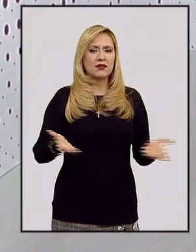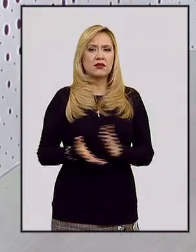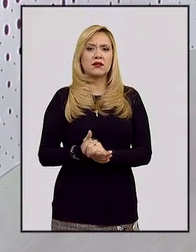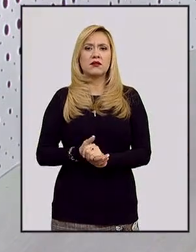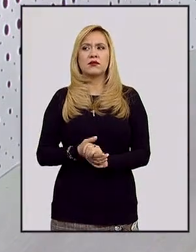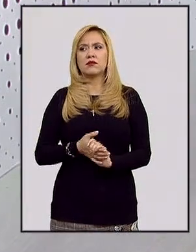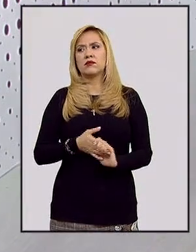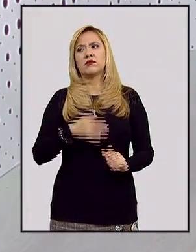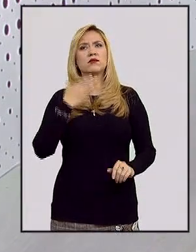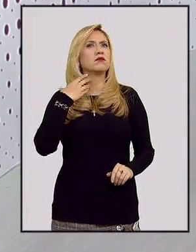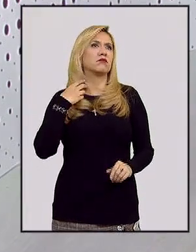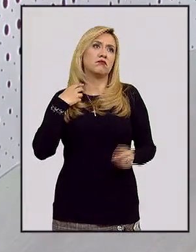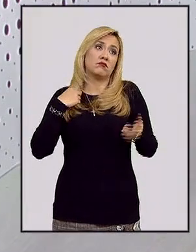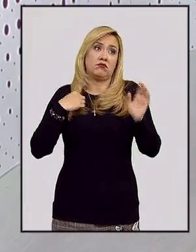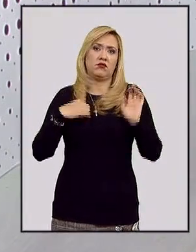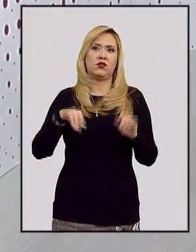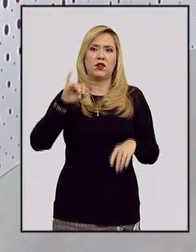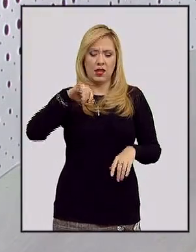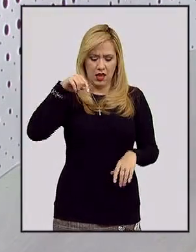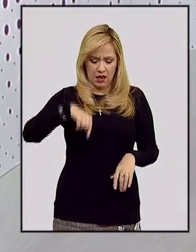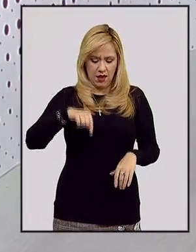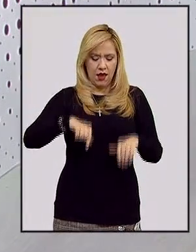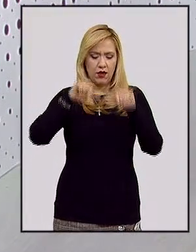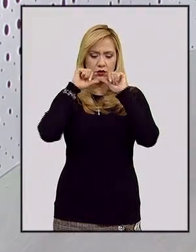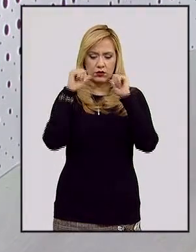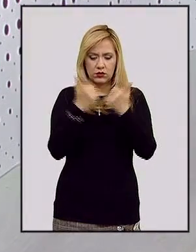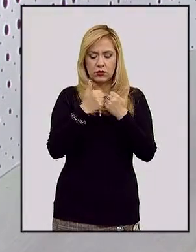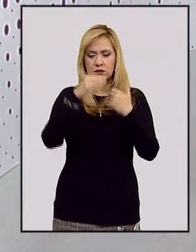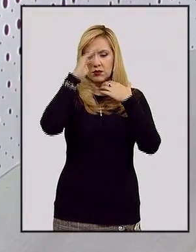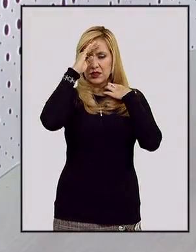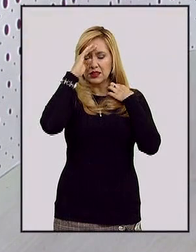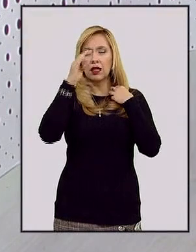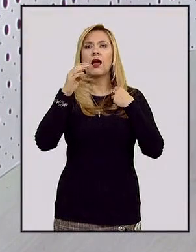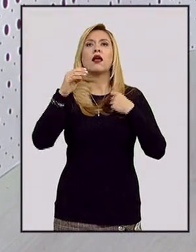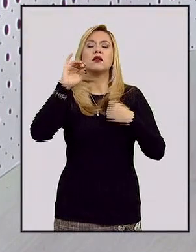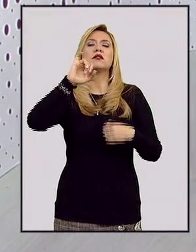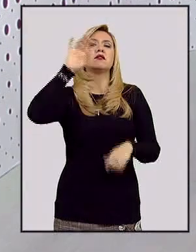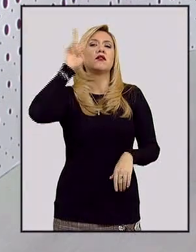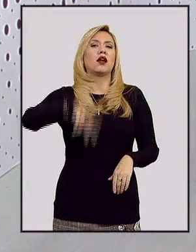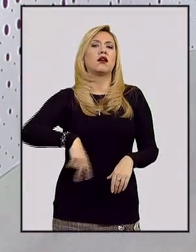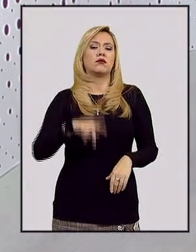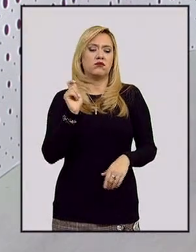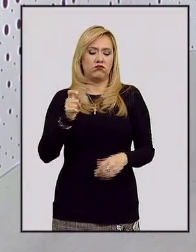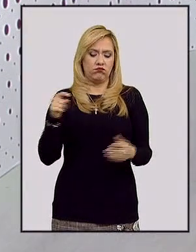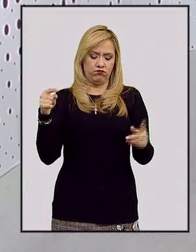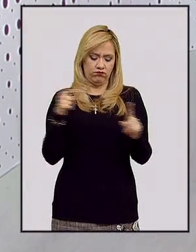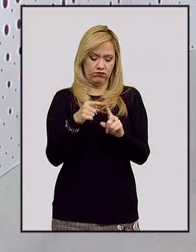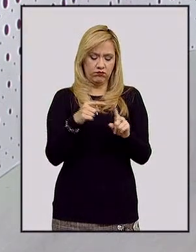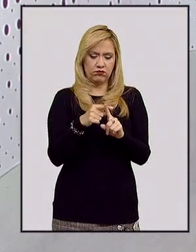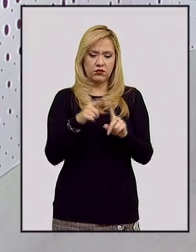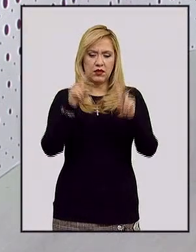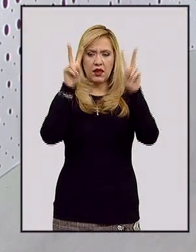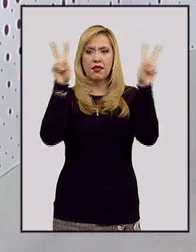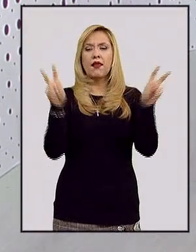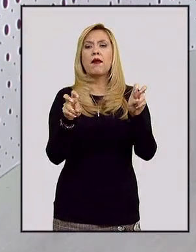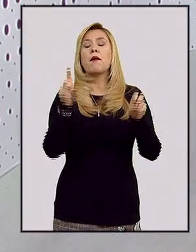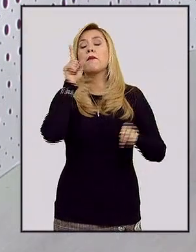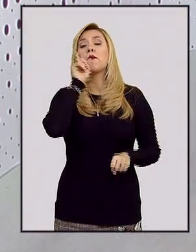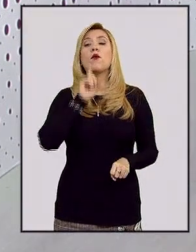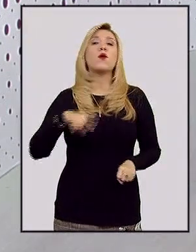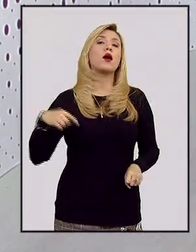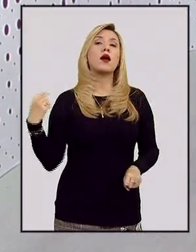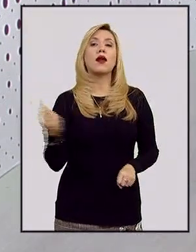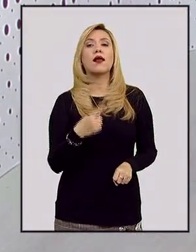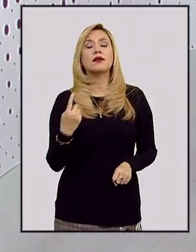esto? Sí, nosotras desde Gire lo que decimos es justo que en el tema de las mujeres